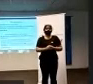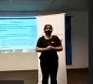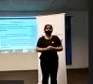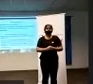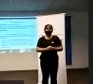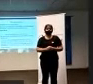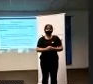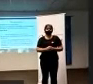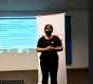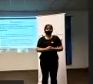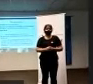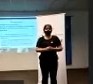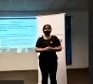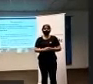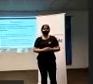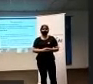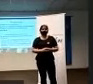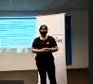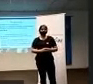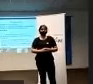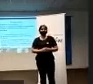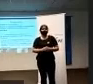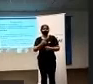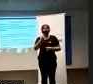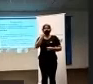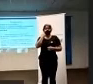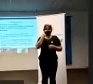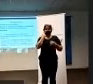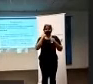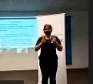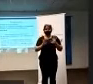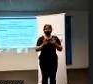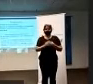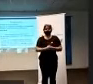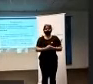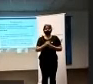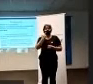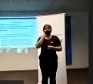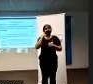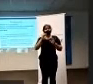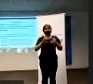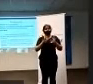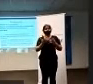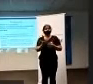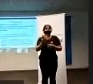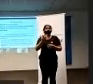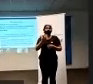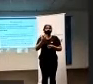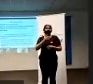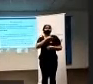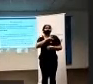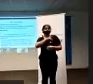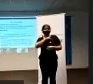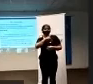En cuanto a precauciones, pacientes con trombocitopenia, pacientes con epilepsia no controlada y otros trastornos neurológicos, como el síndrome